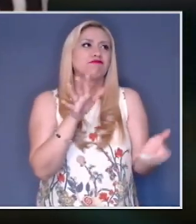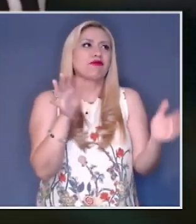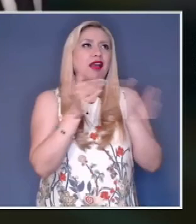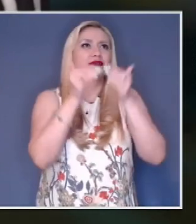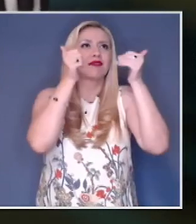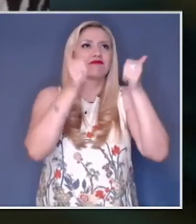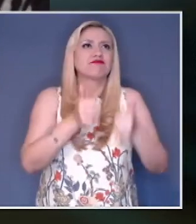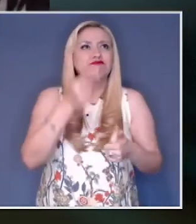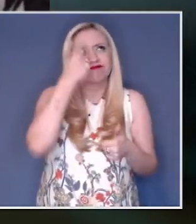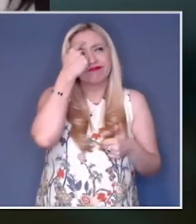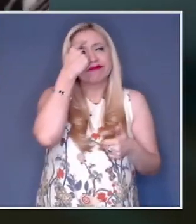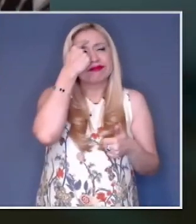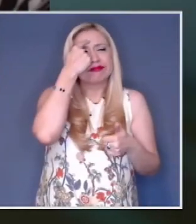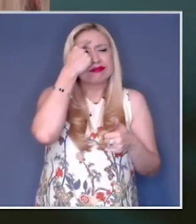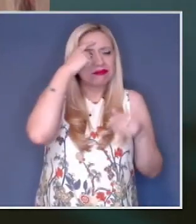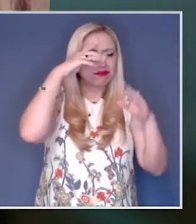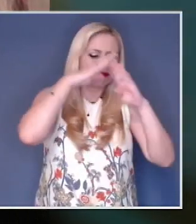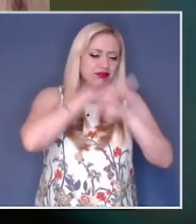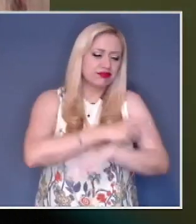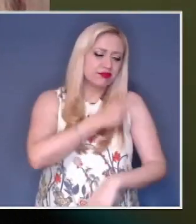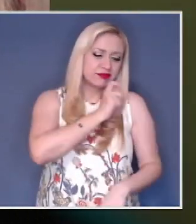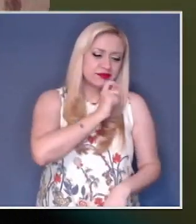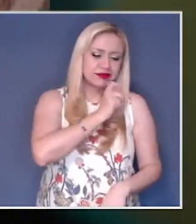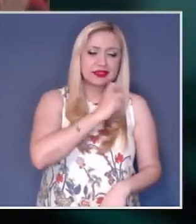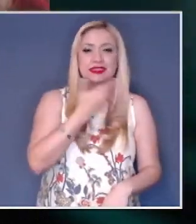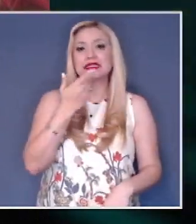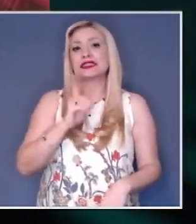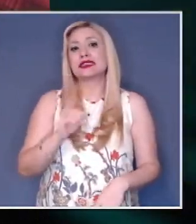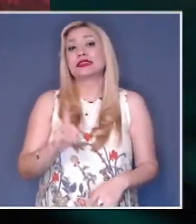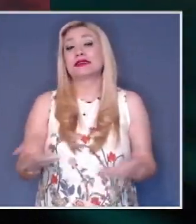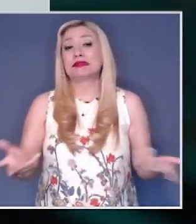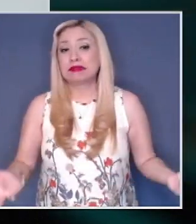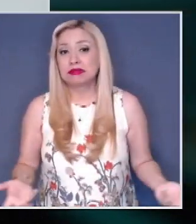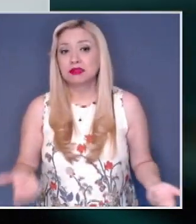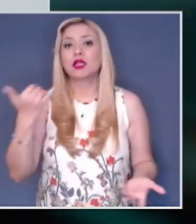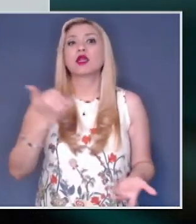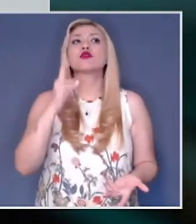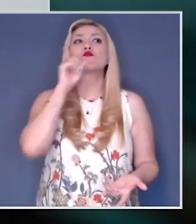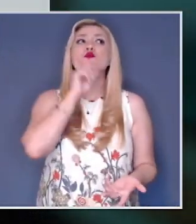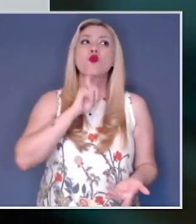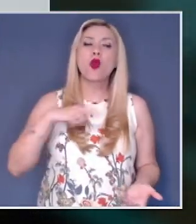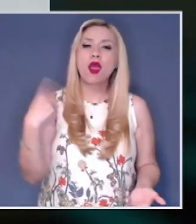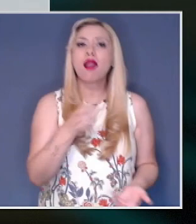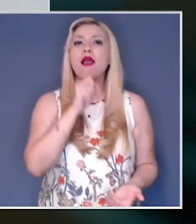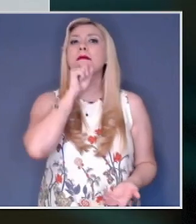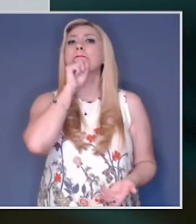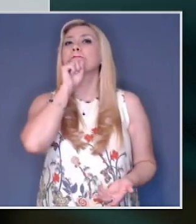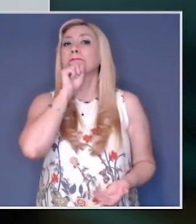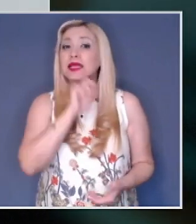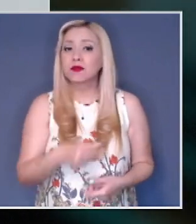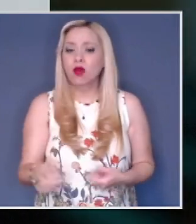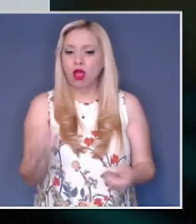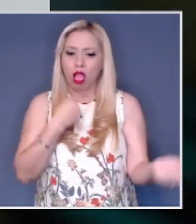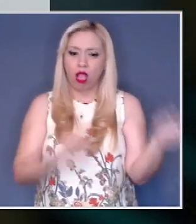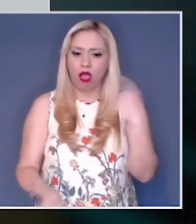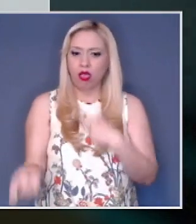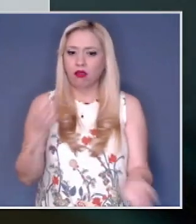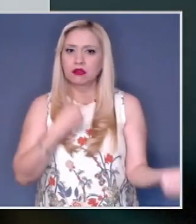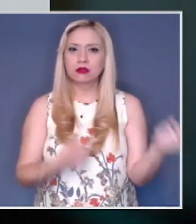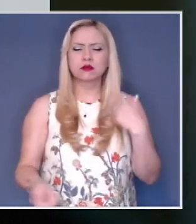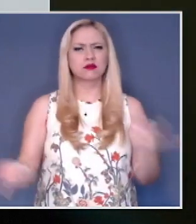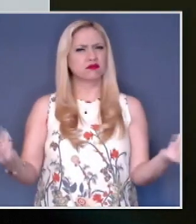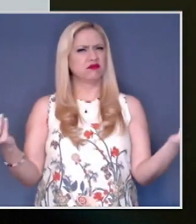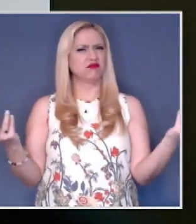el incremento del consumo de drogas sintéticas entre las mujeres. La tercera tendencia identificada en el informe se